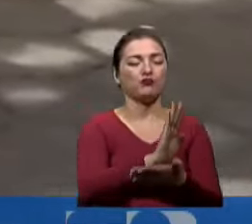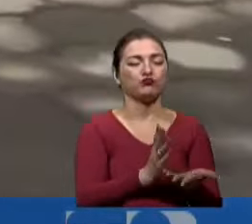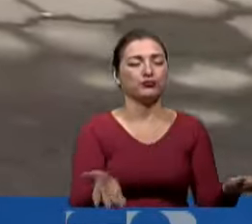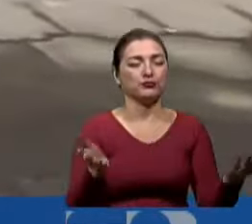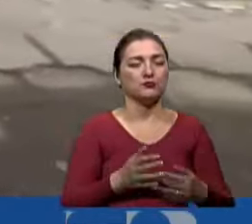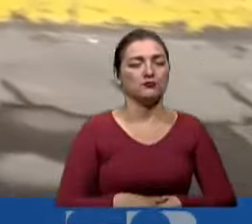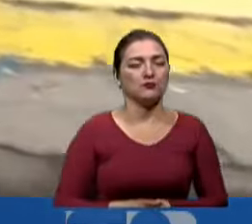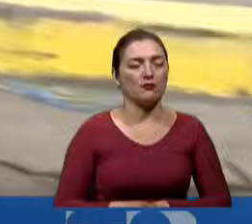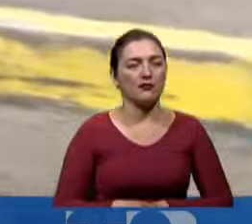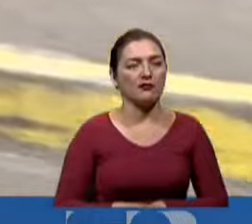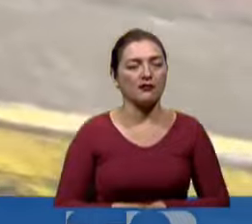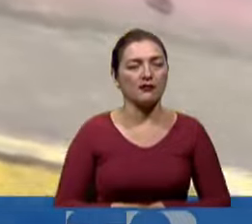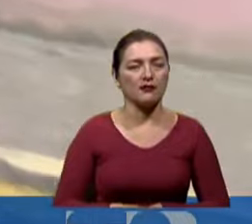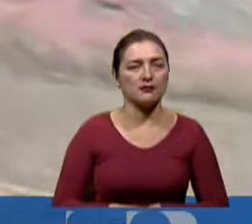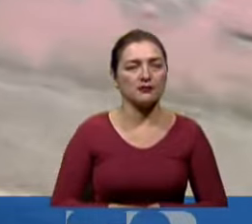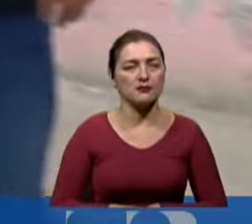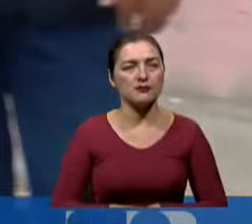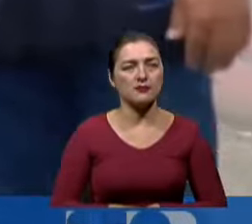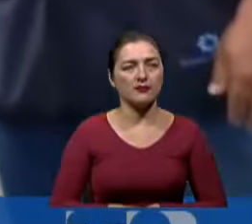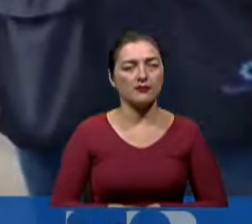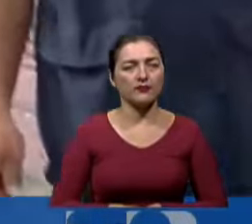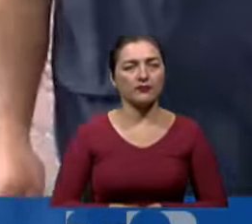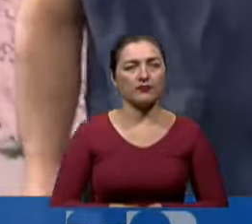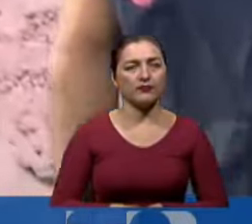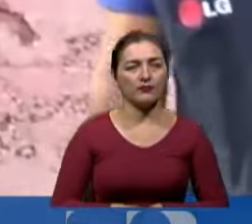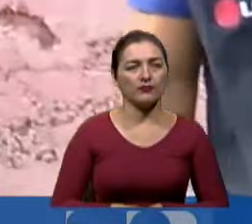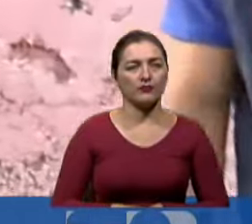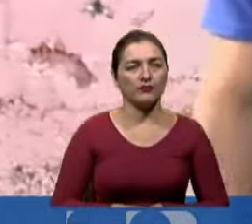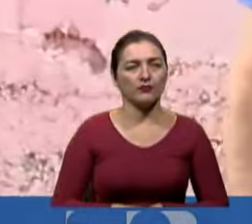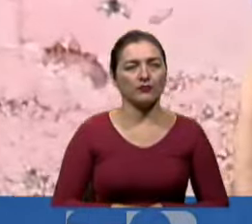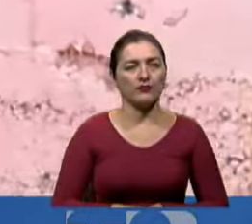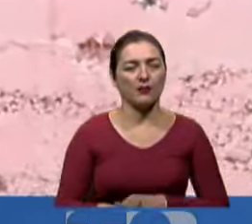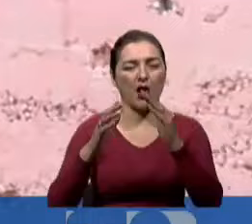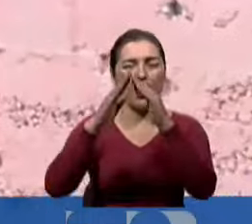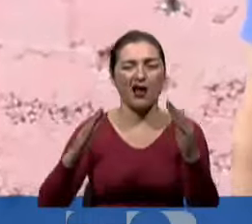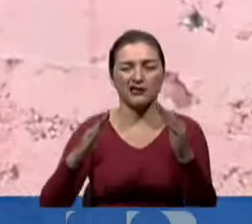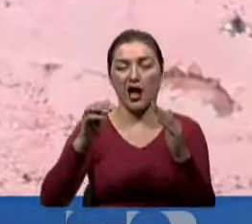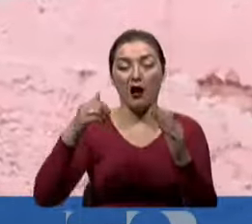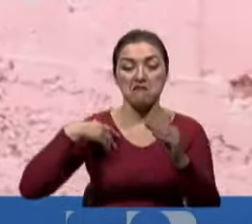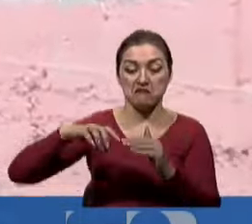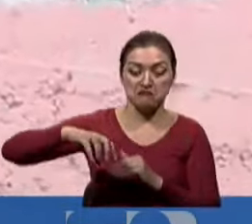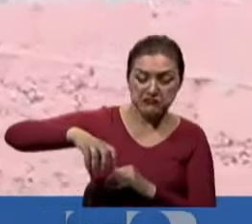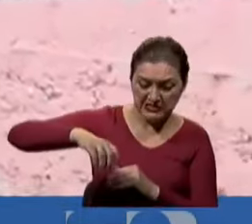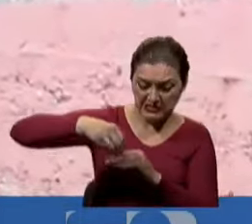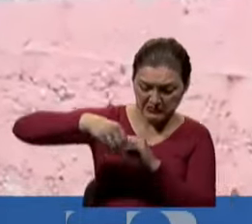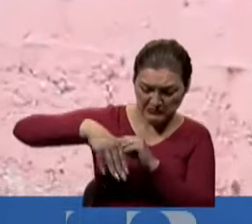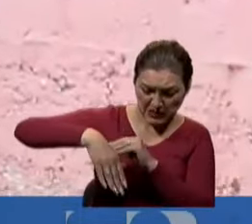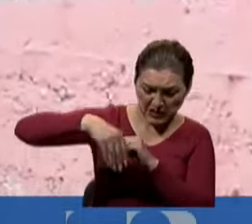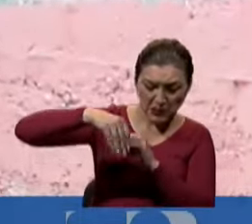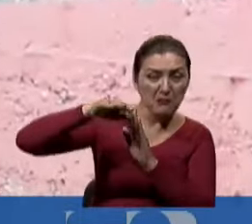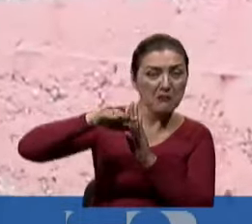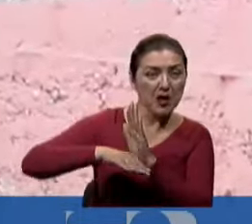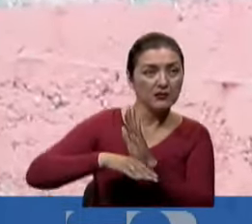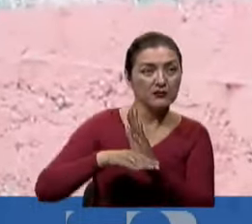está, yo pienso que en los vecinos de más abajo les ha bajado la presión de agua. Así es, les han dicho que